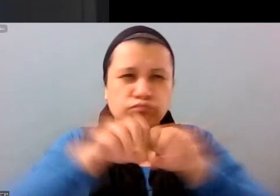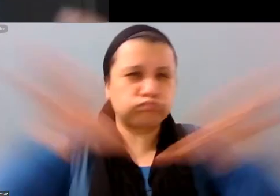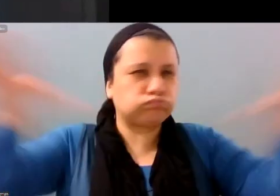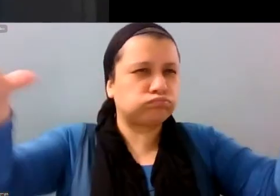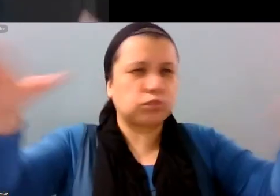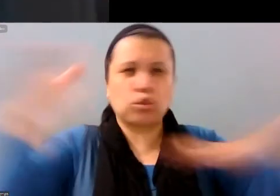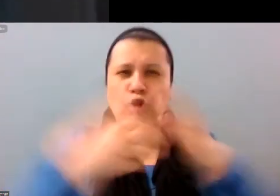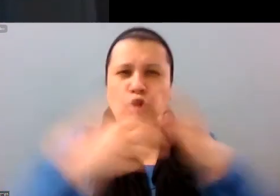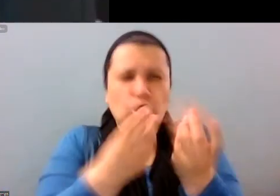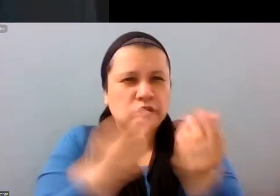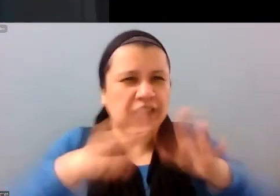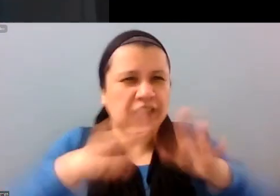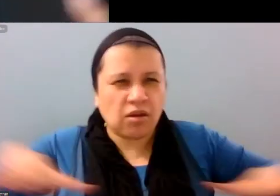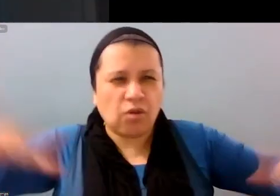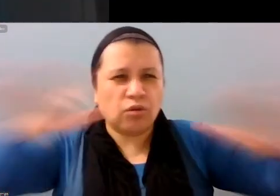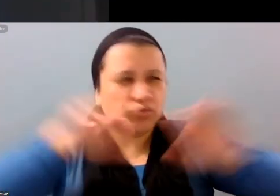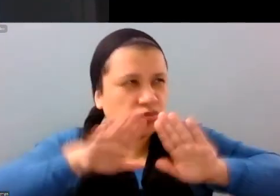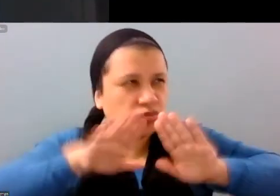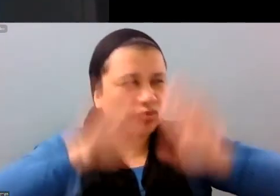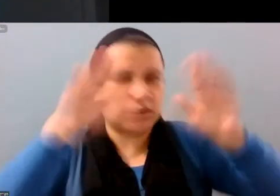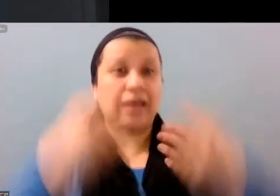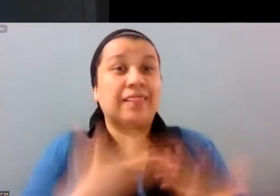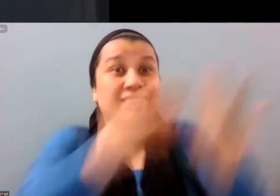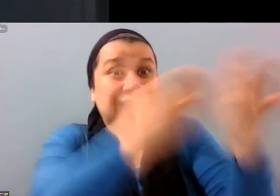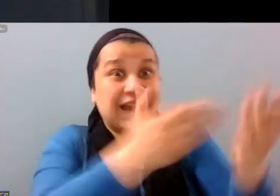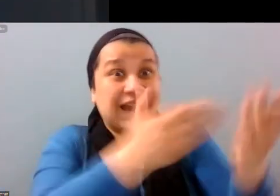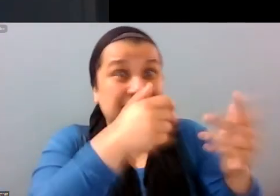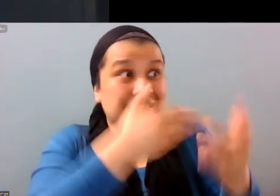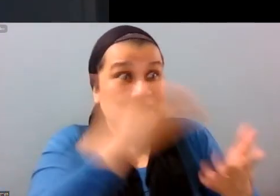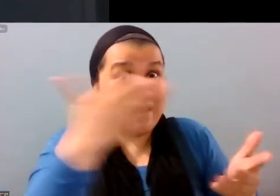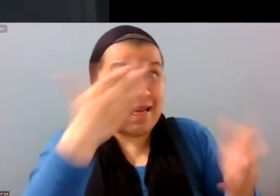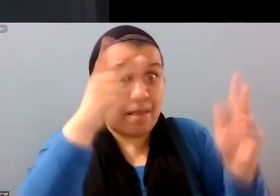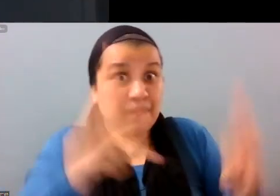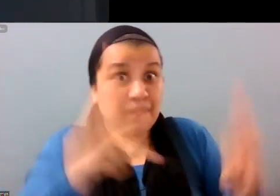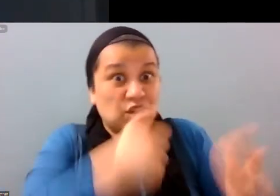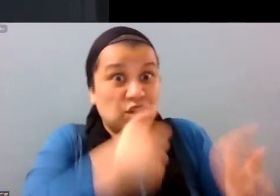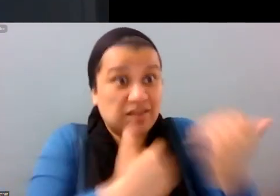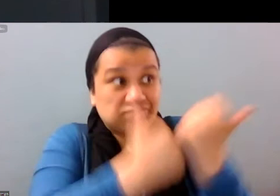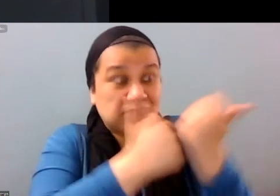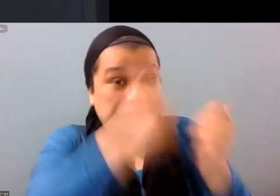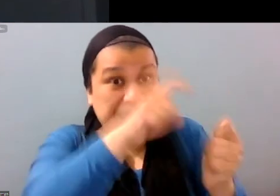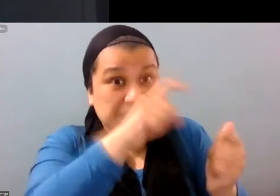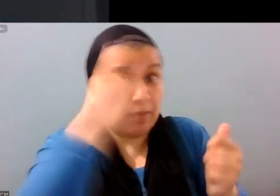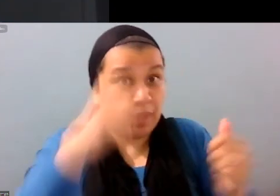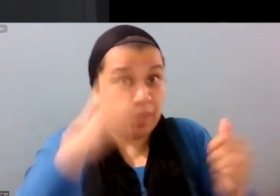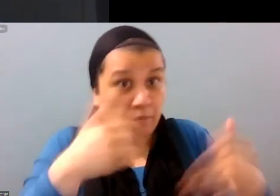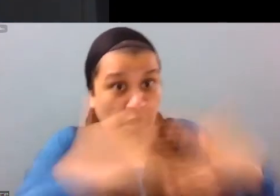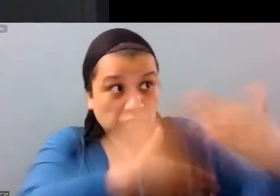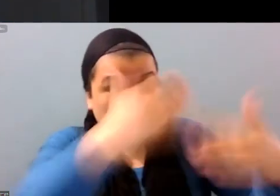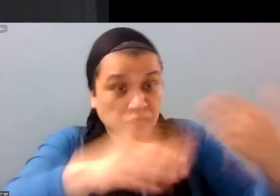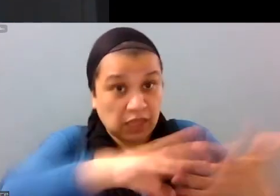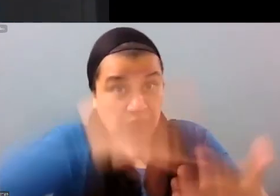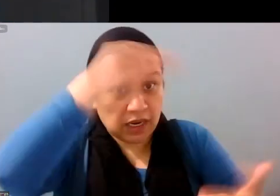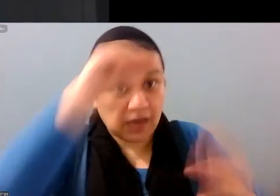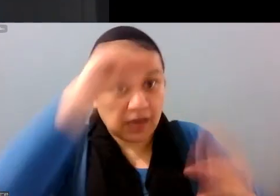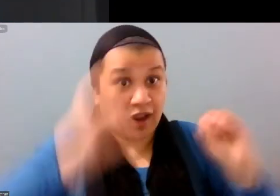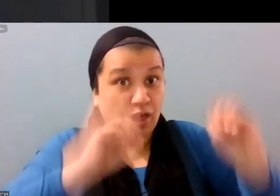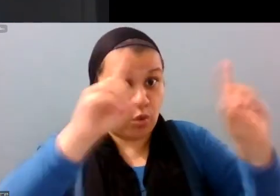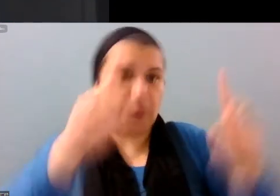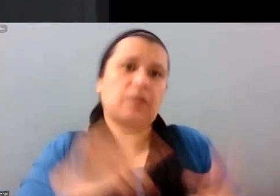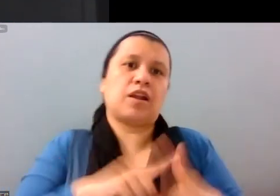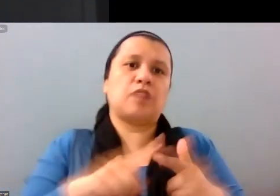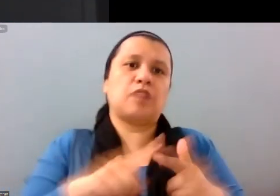y poder darle a cada persona que necesita los apoyos que requieren para poder continuar con su proceso educativo y esto es algo que podemos también